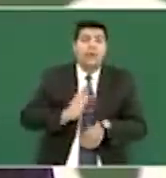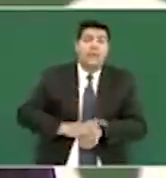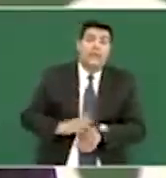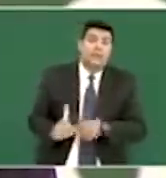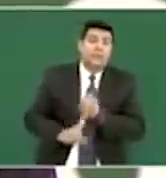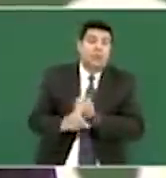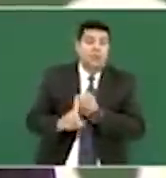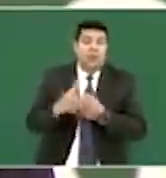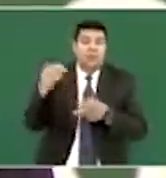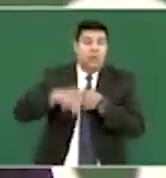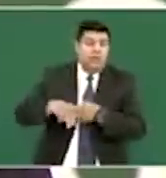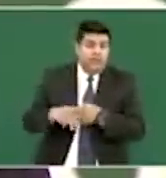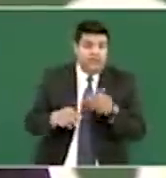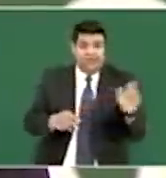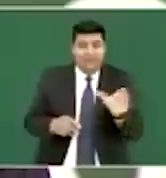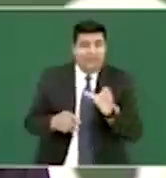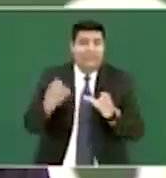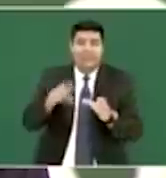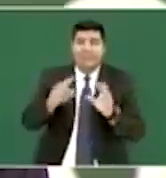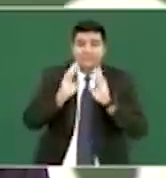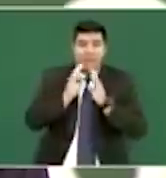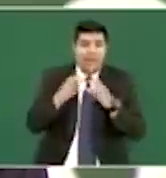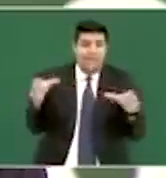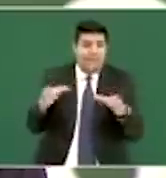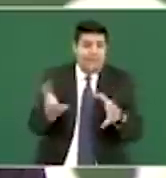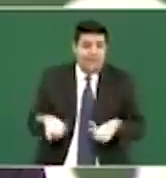problemas de violencia.